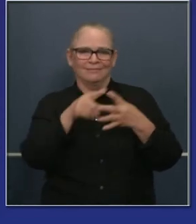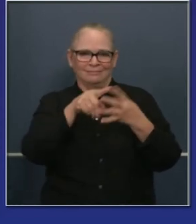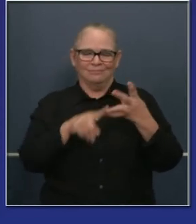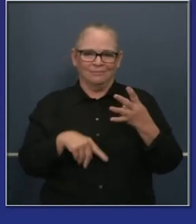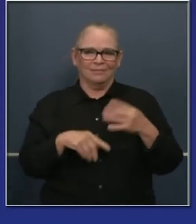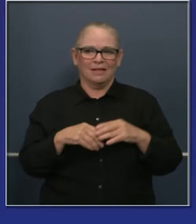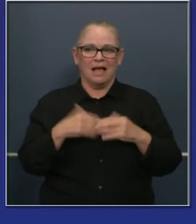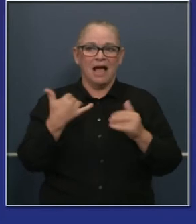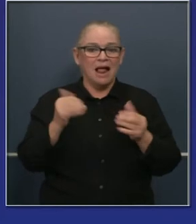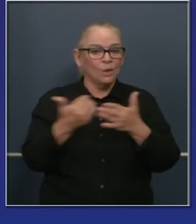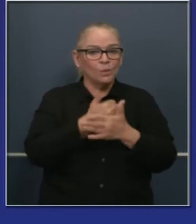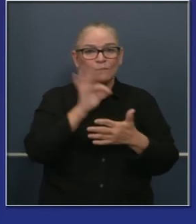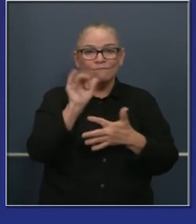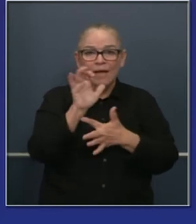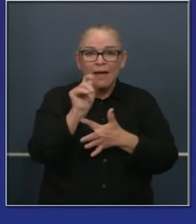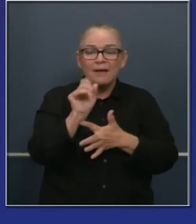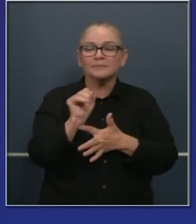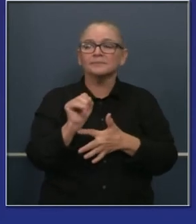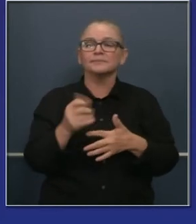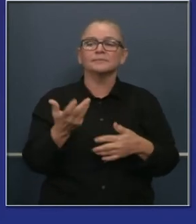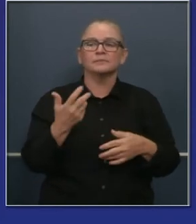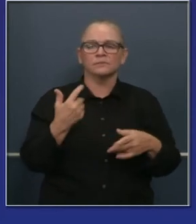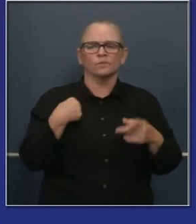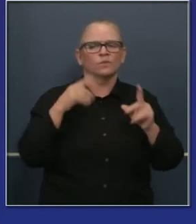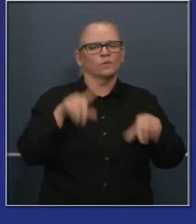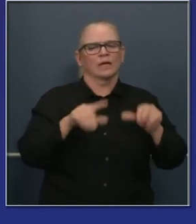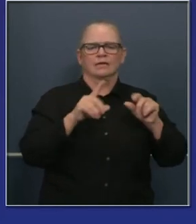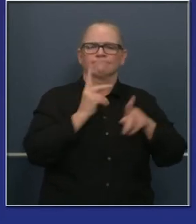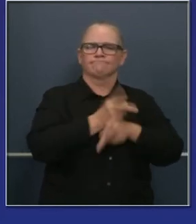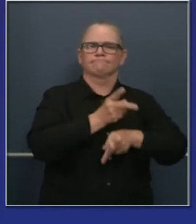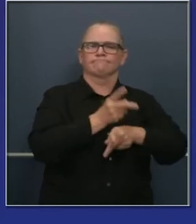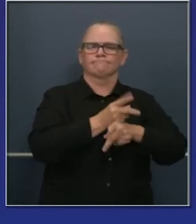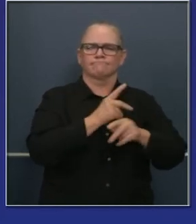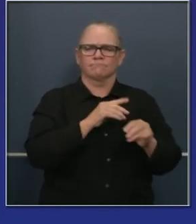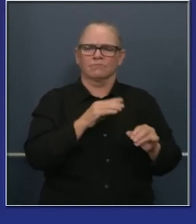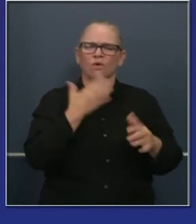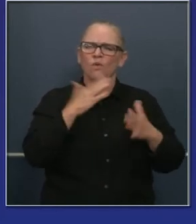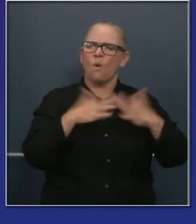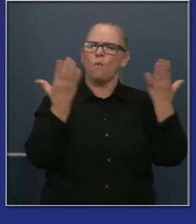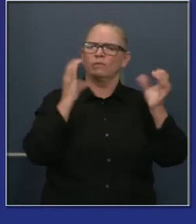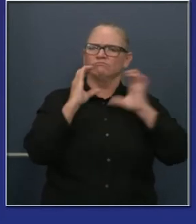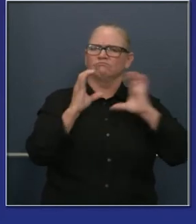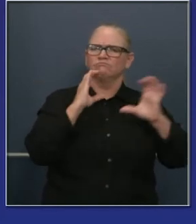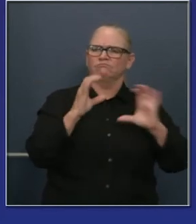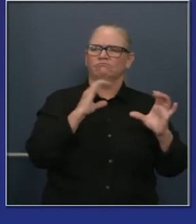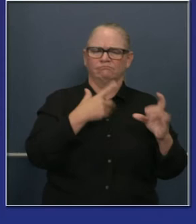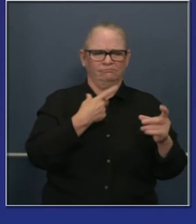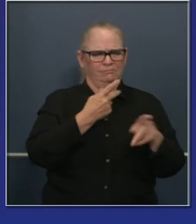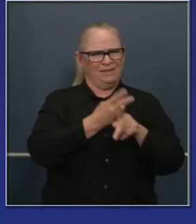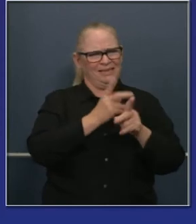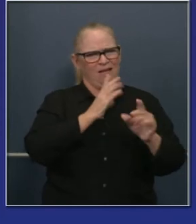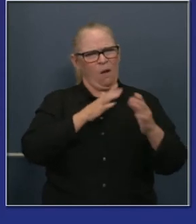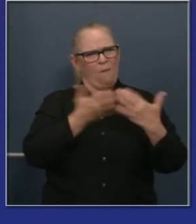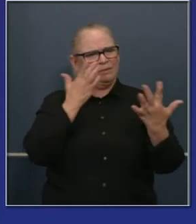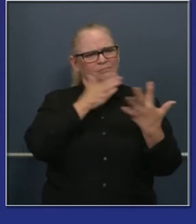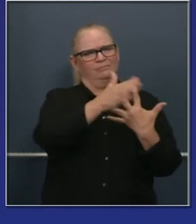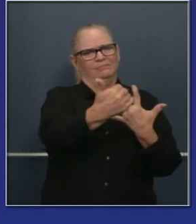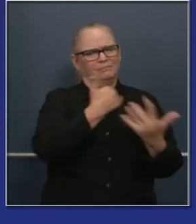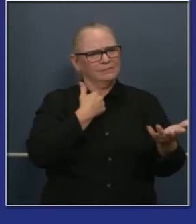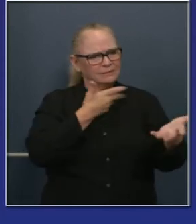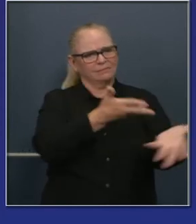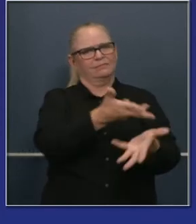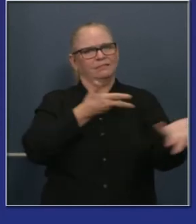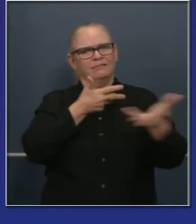nosotros que por definición nosotros mantener mantendremos la disponibilidad de el